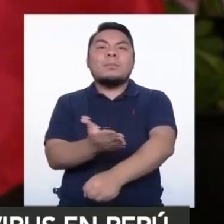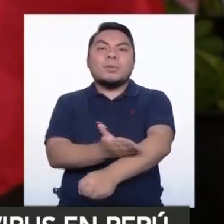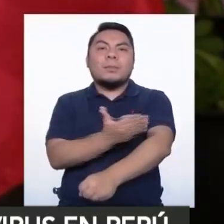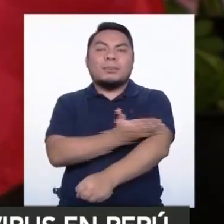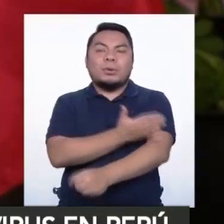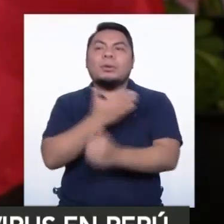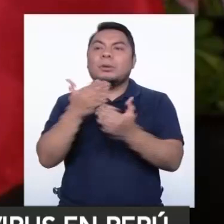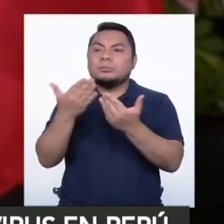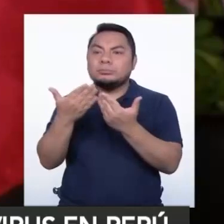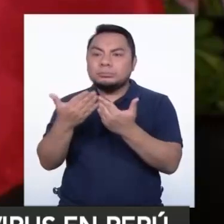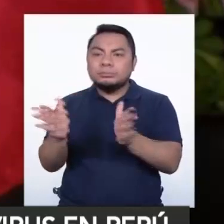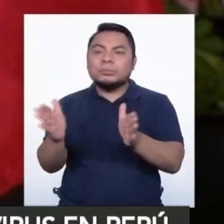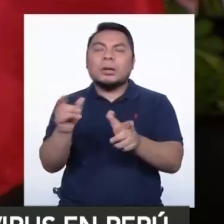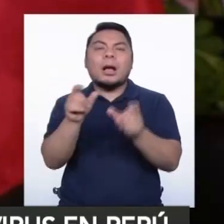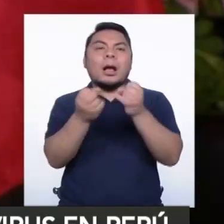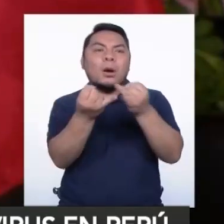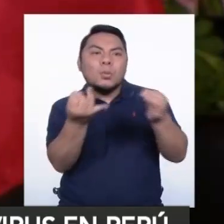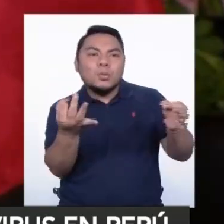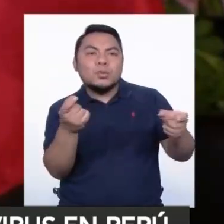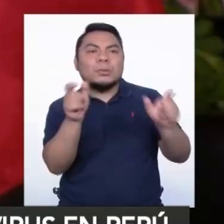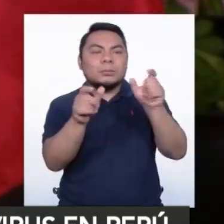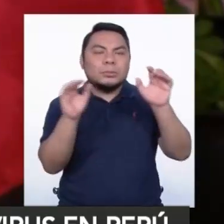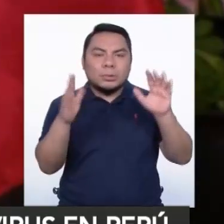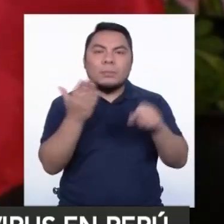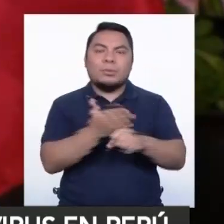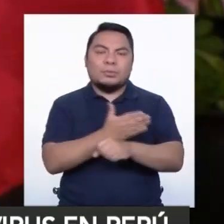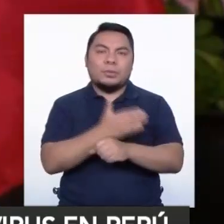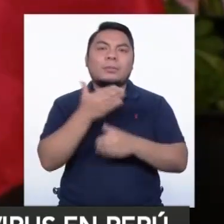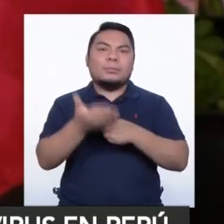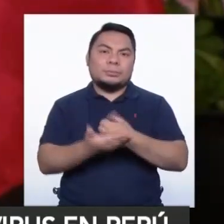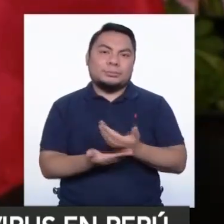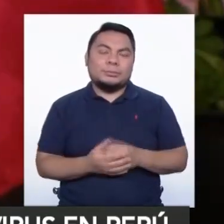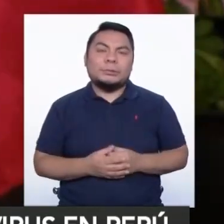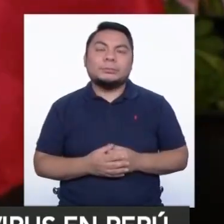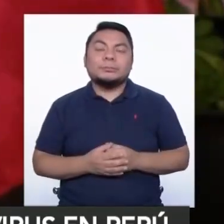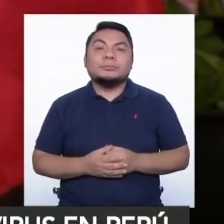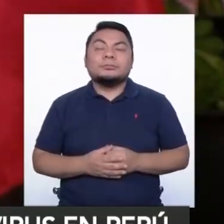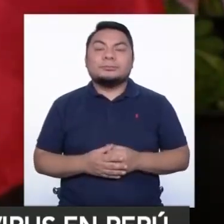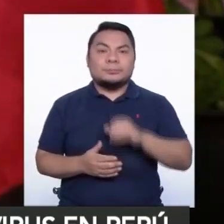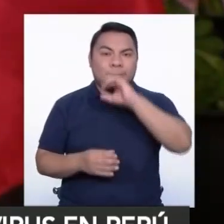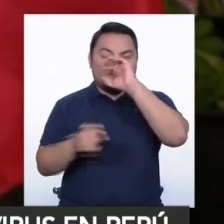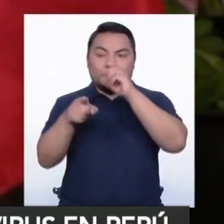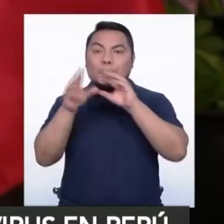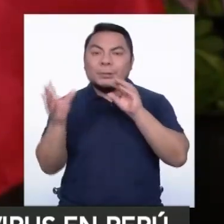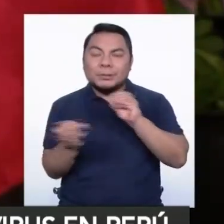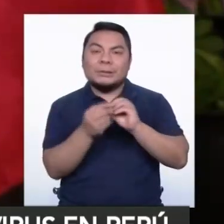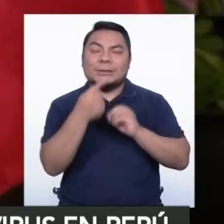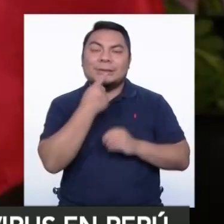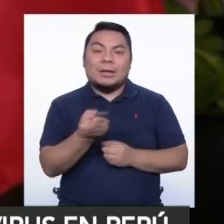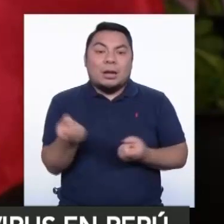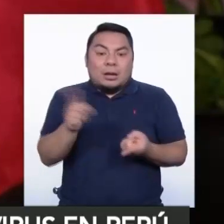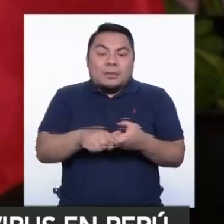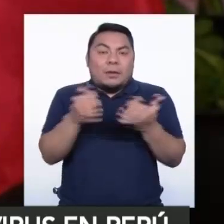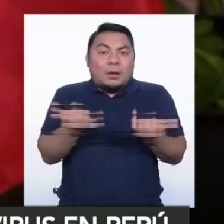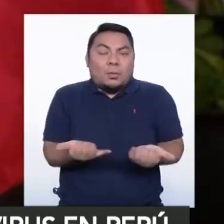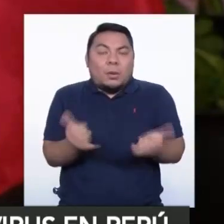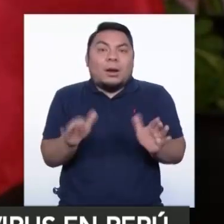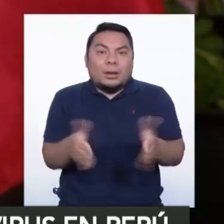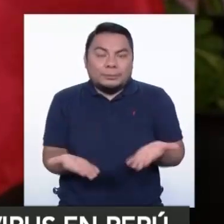todos esperamos podamos retomar. Por eso, complementando, es de que a la fecha